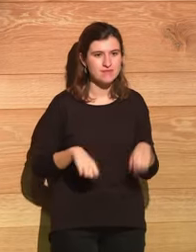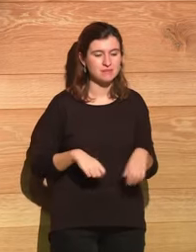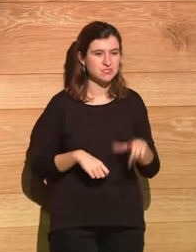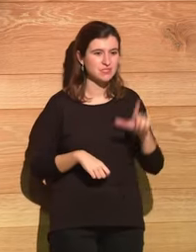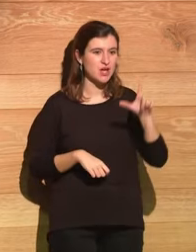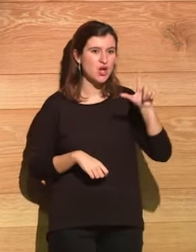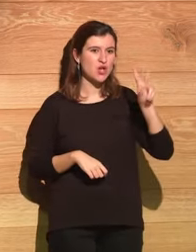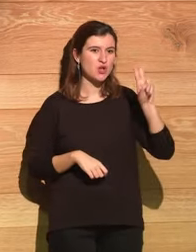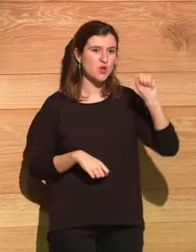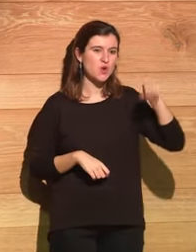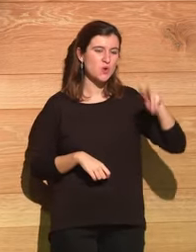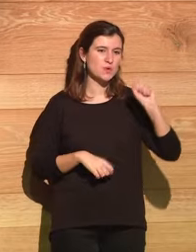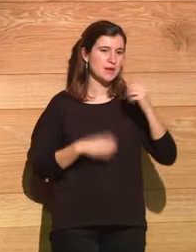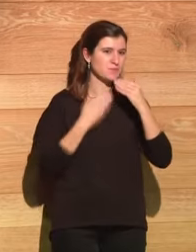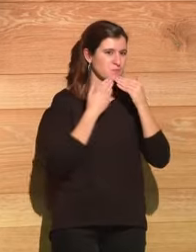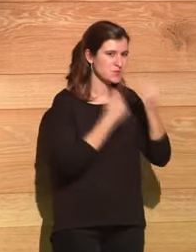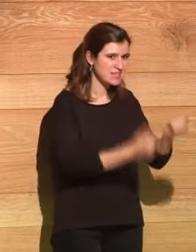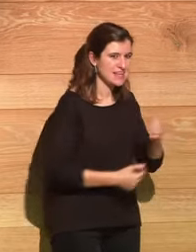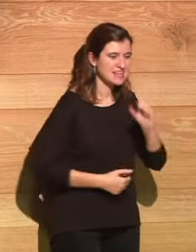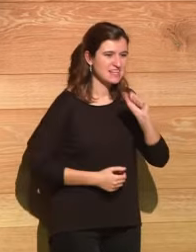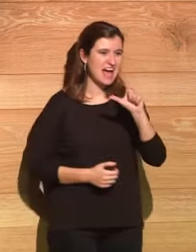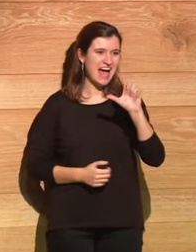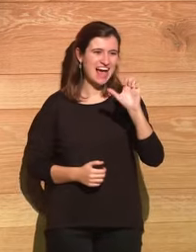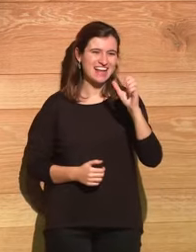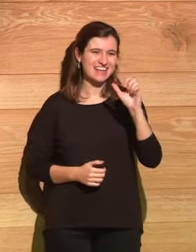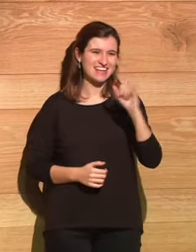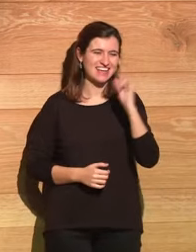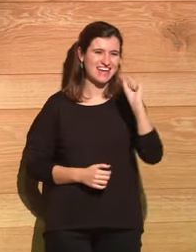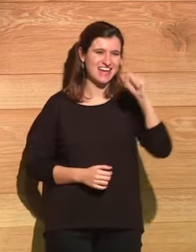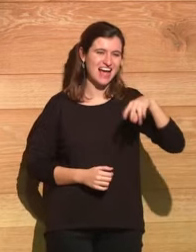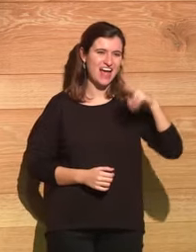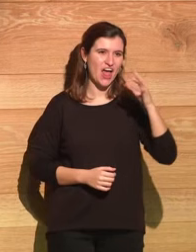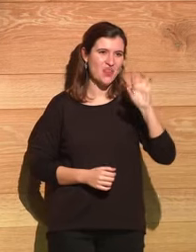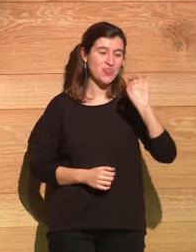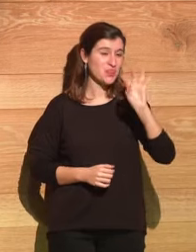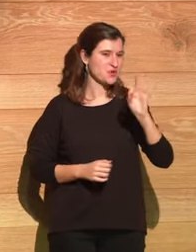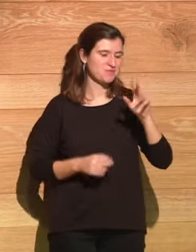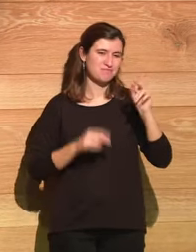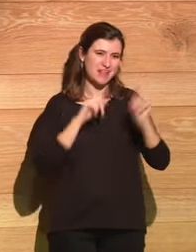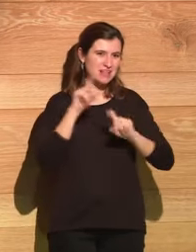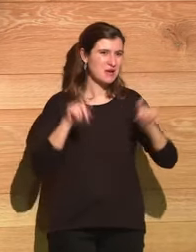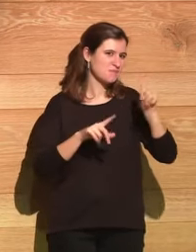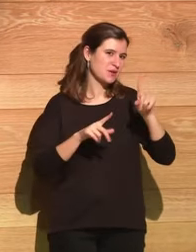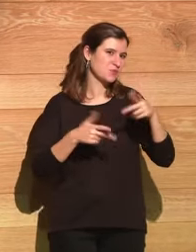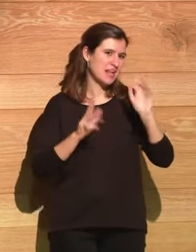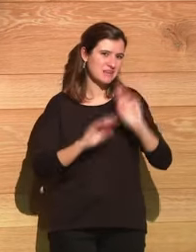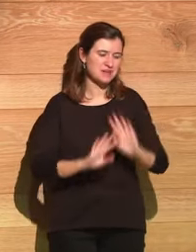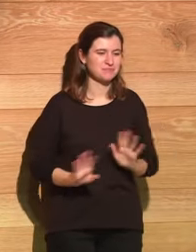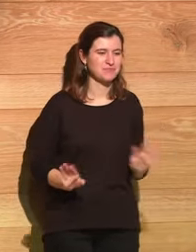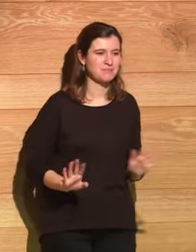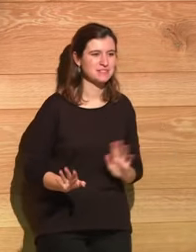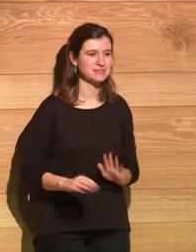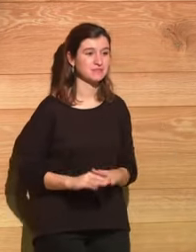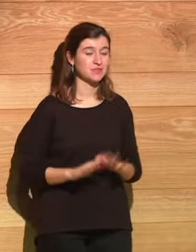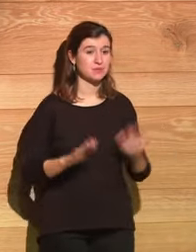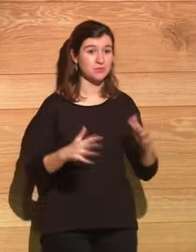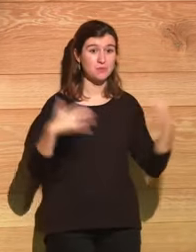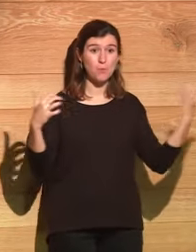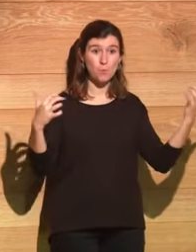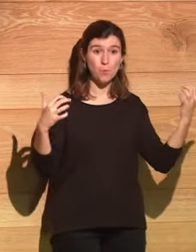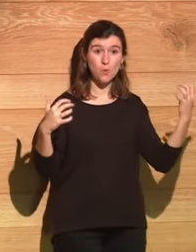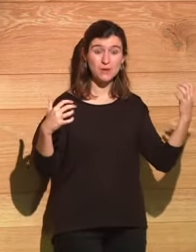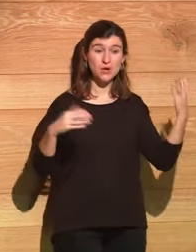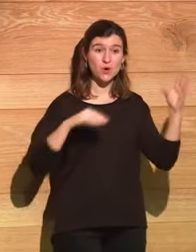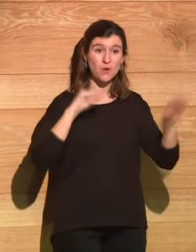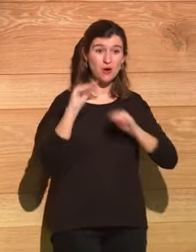muchas gracias. Alejandro, te has librado por los pelos de esta. No, pues preguntas o cómo. No